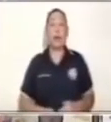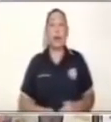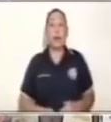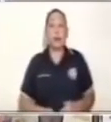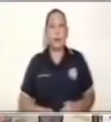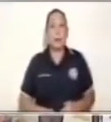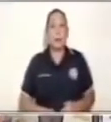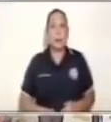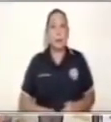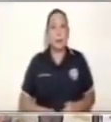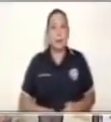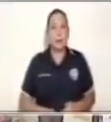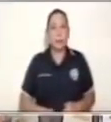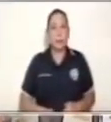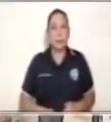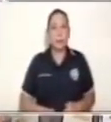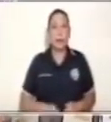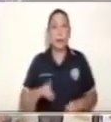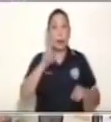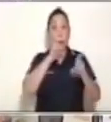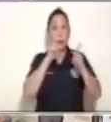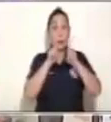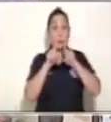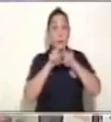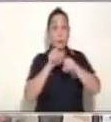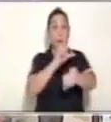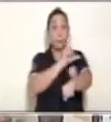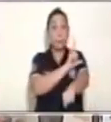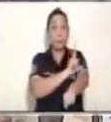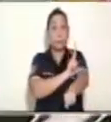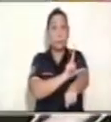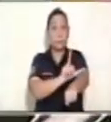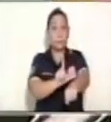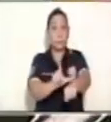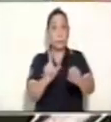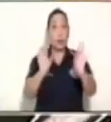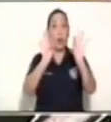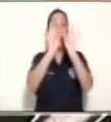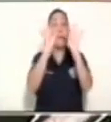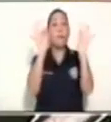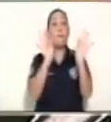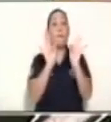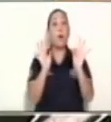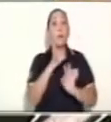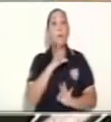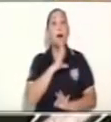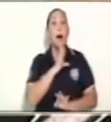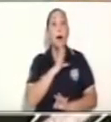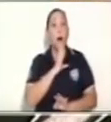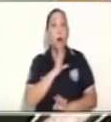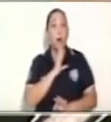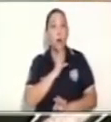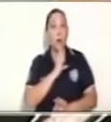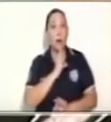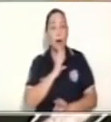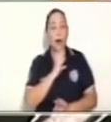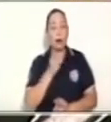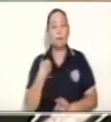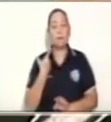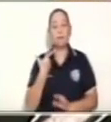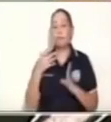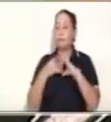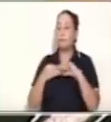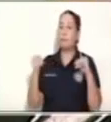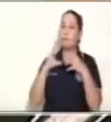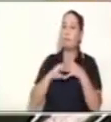fantasía. Las leyendas se transmiten de forma oral. ¿A qué se refiere esto? Que la transmitimos a través